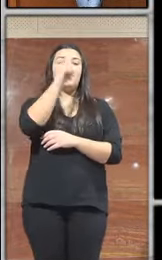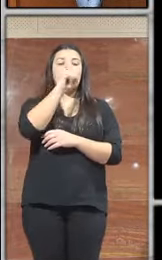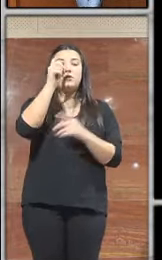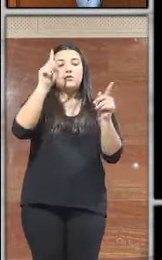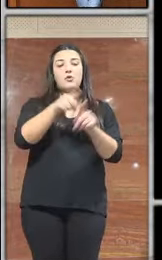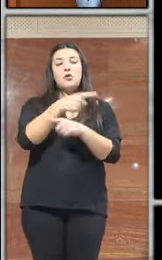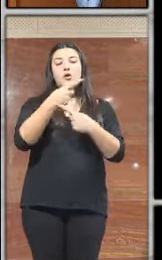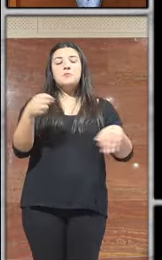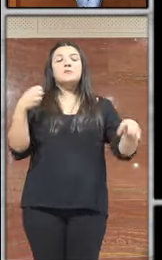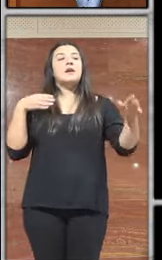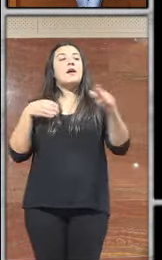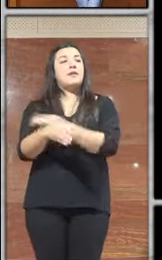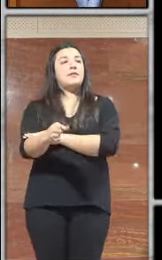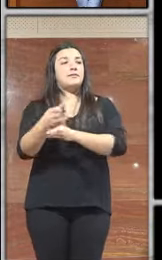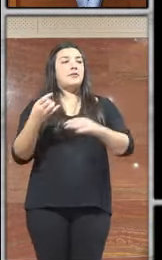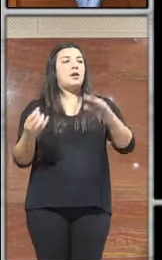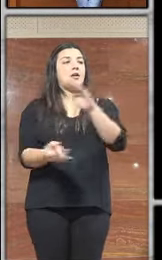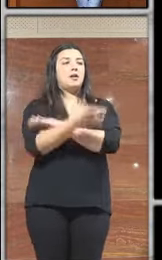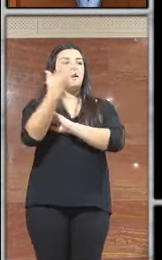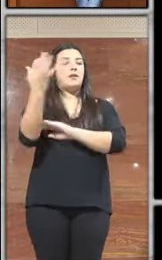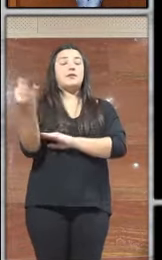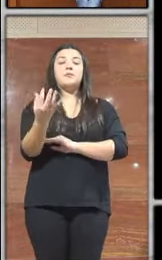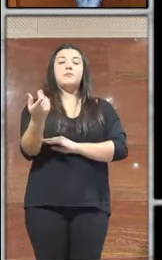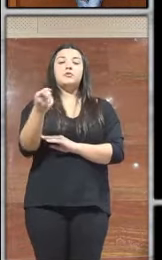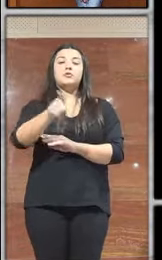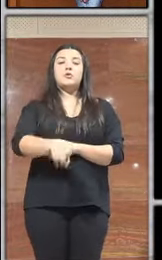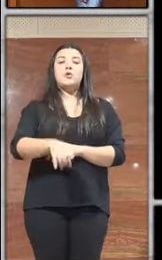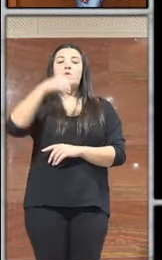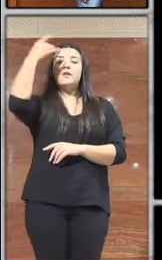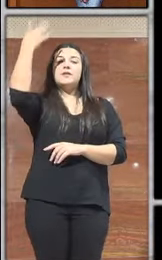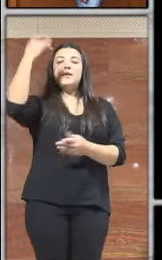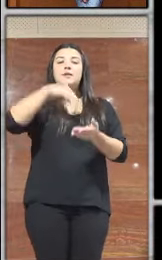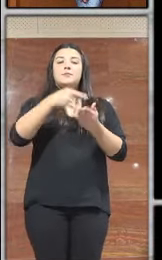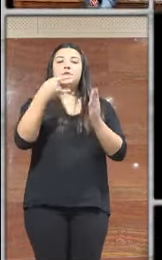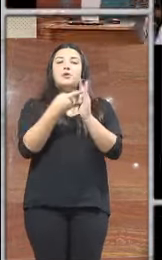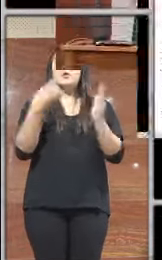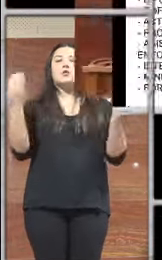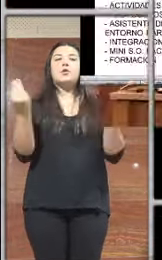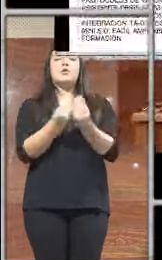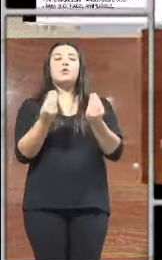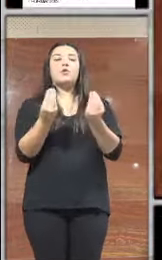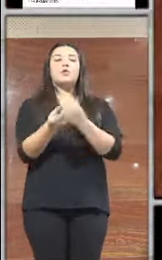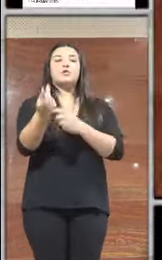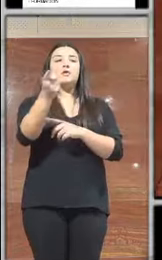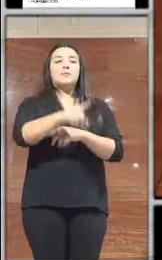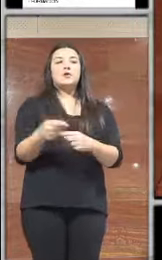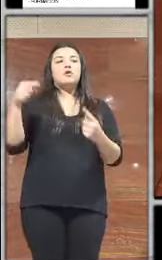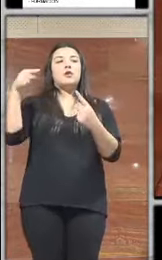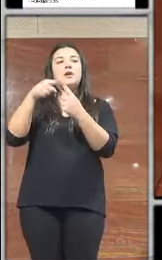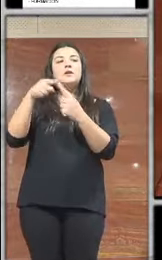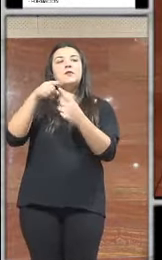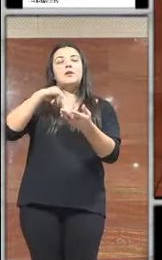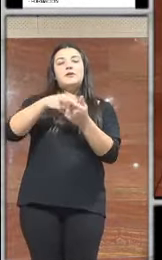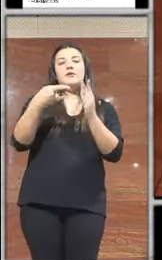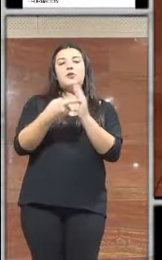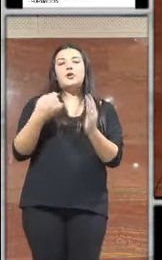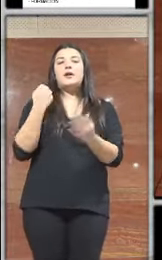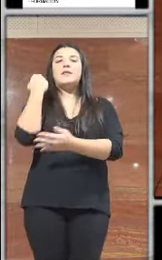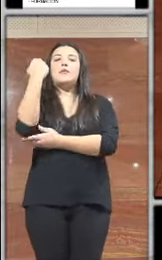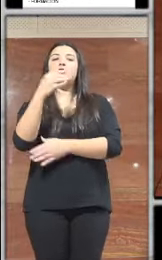Bien, luego había ideas también para hacer proyectos conjuntos para integrar las tecnologías de apoyo